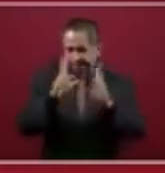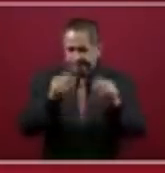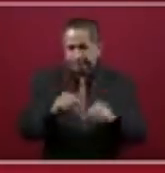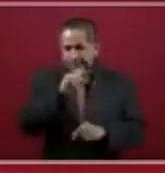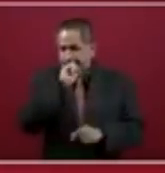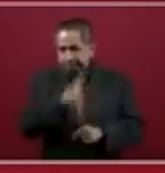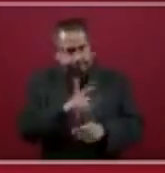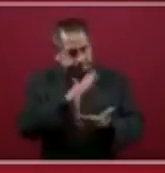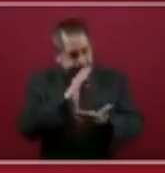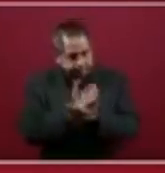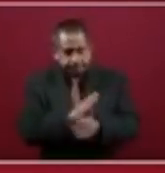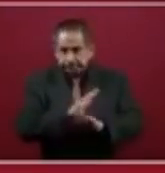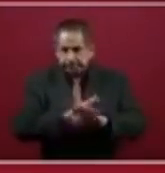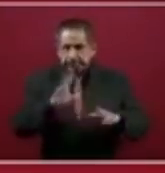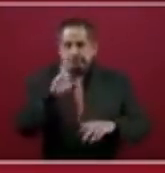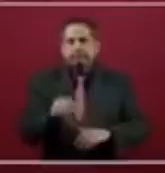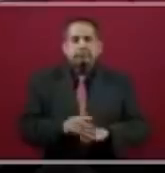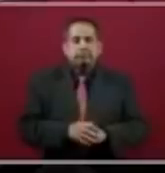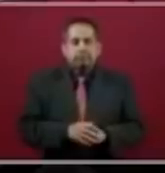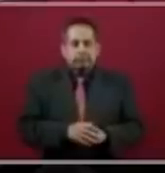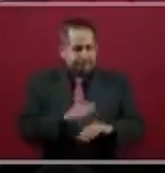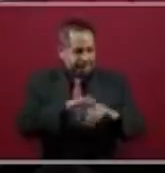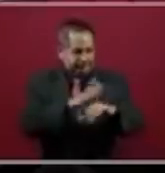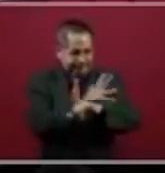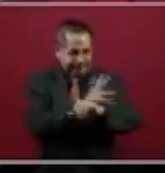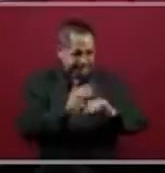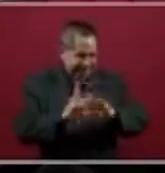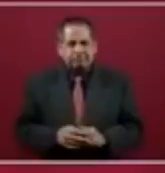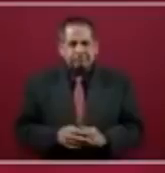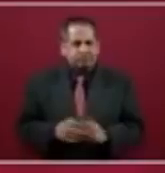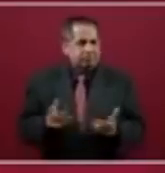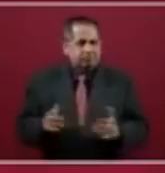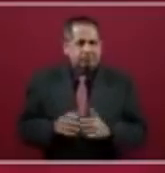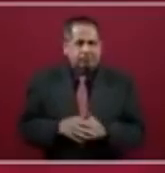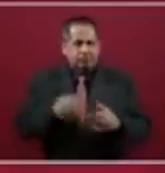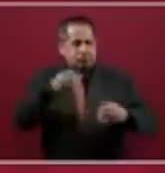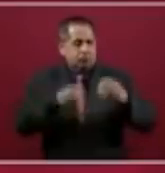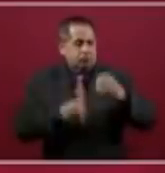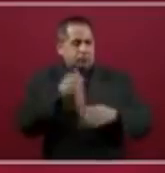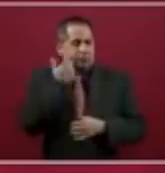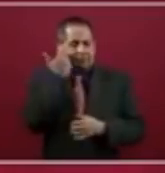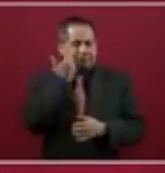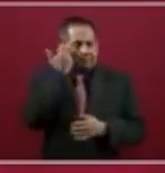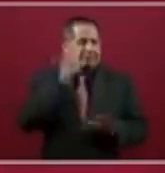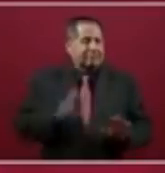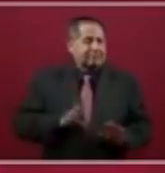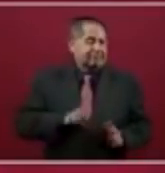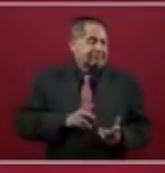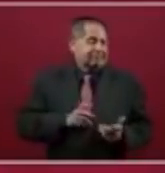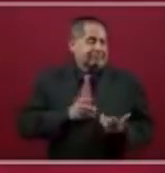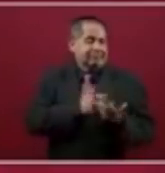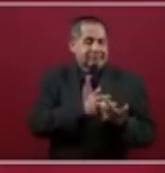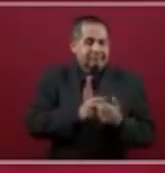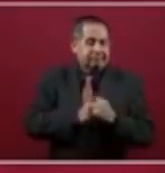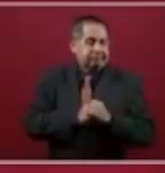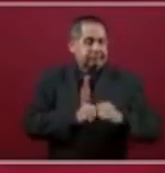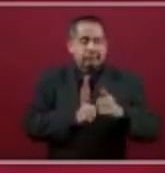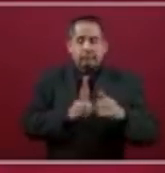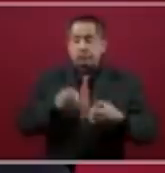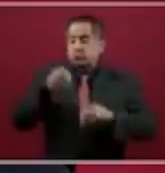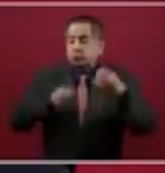mismo, se transparenta todo. Jueces a modo, jueces al